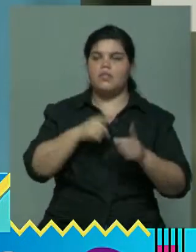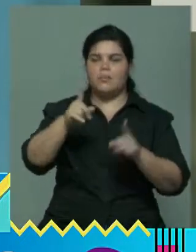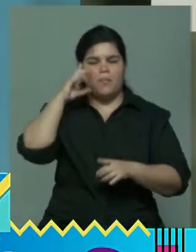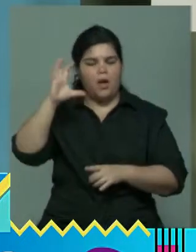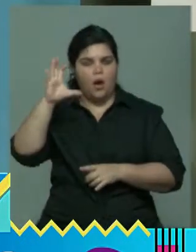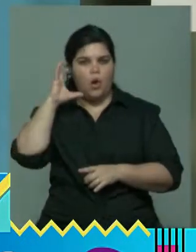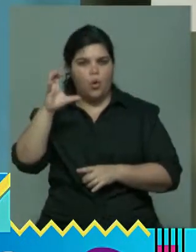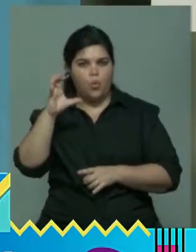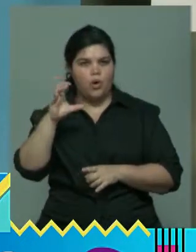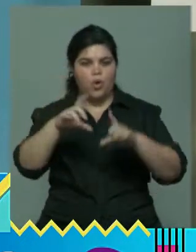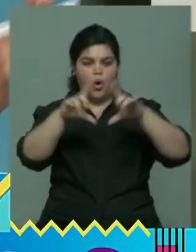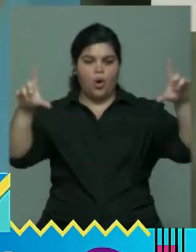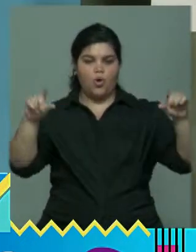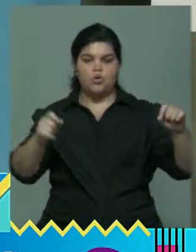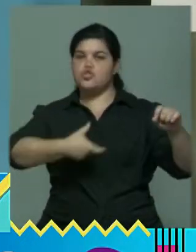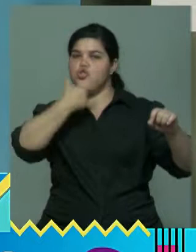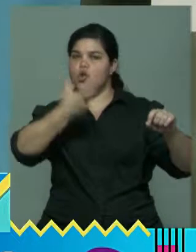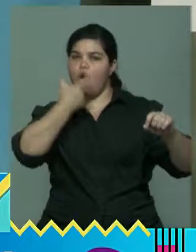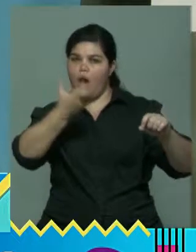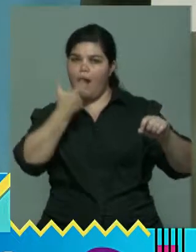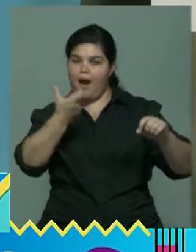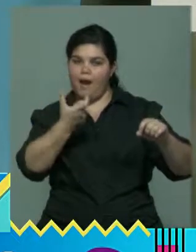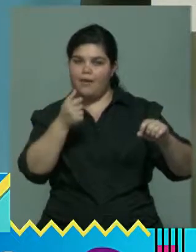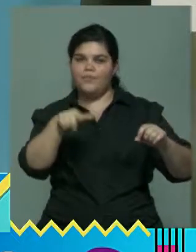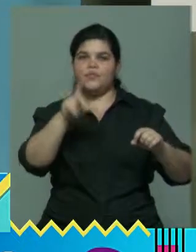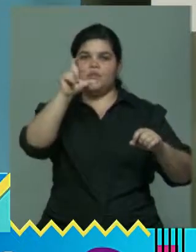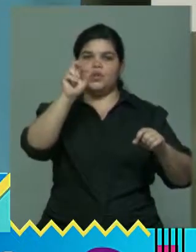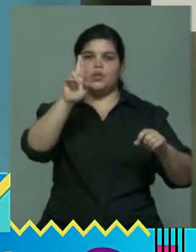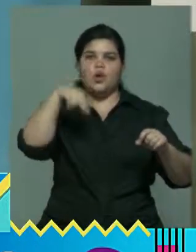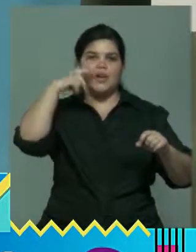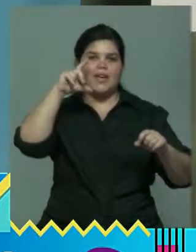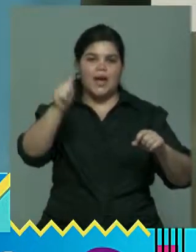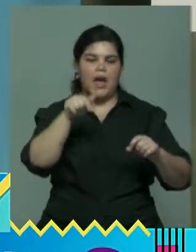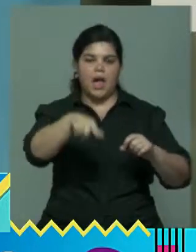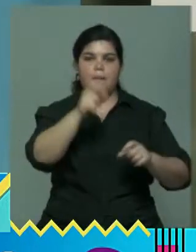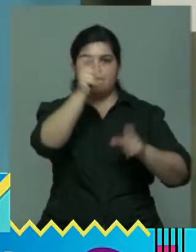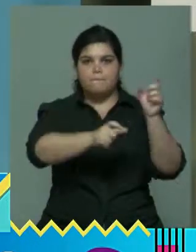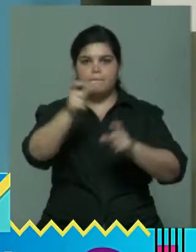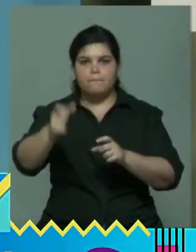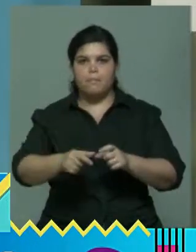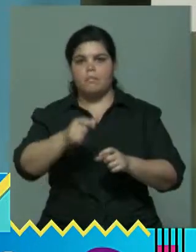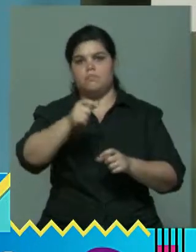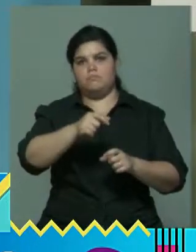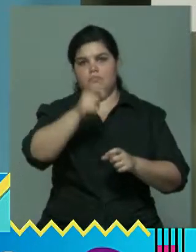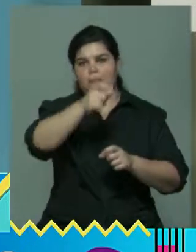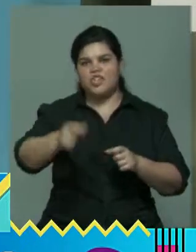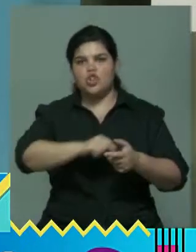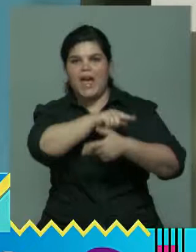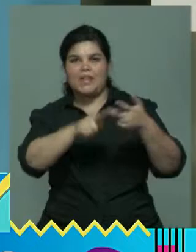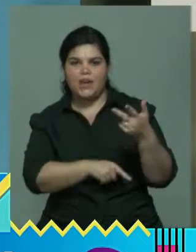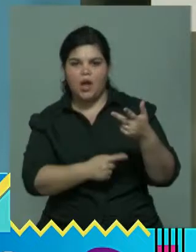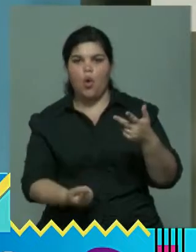ejemplo, una placa roja de Crónica, y ahora lo pongo ahí, que decía que murieron 3 personas y un boliviano. Bueno, ese tipo de